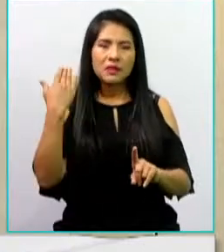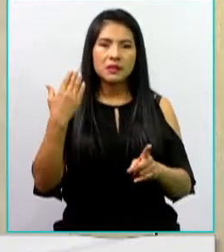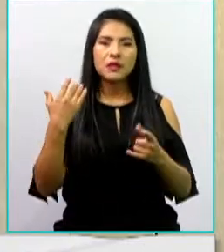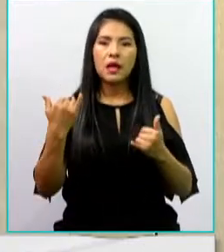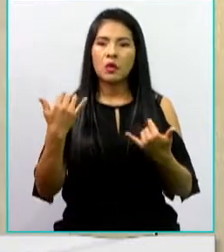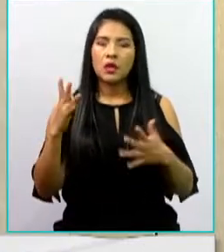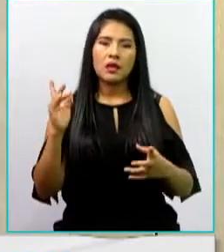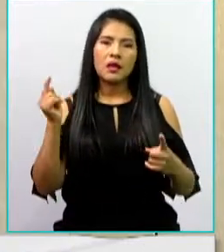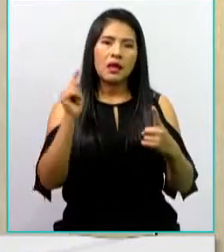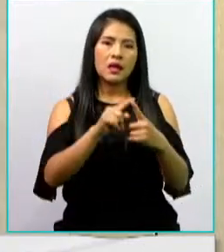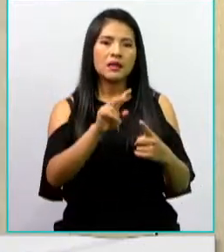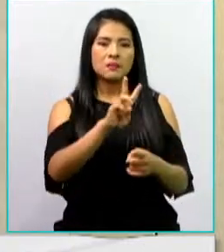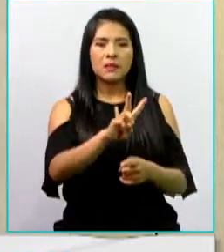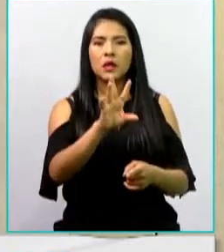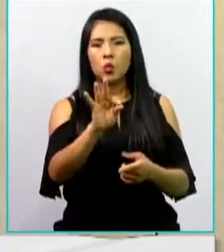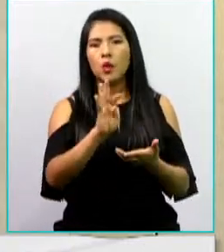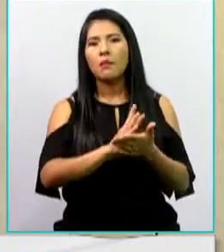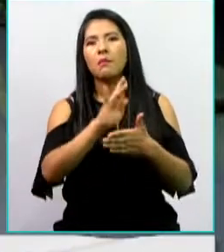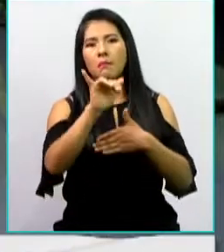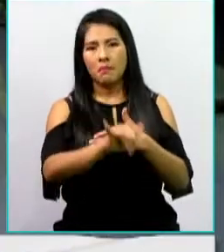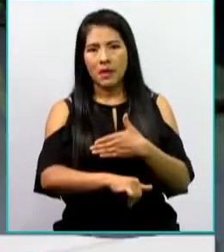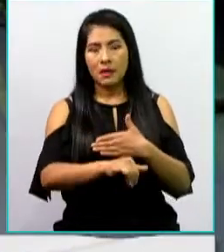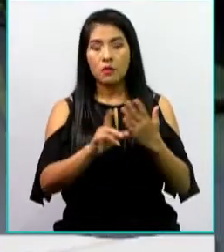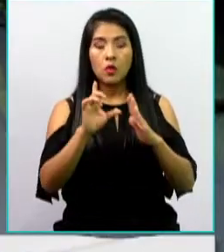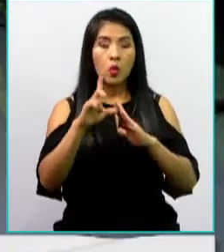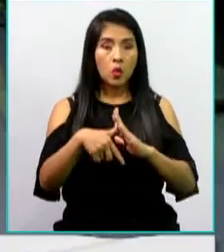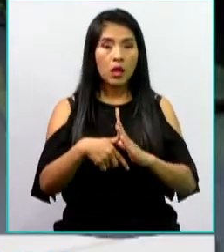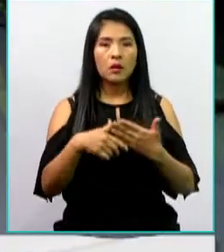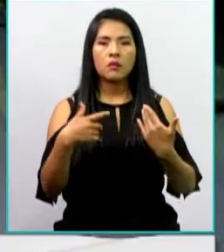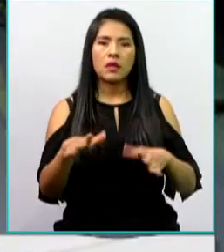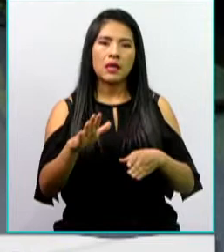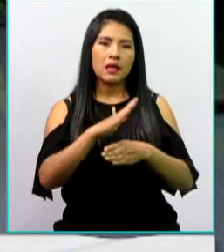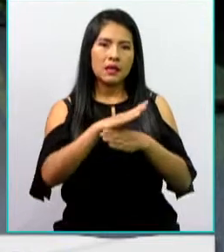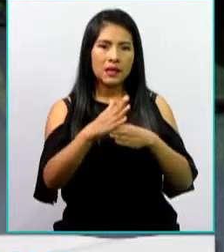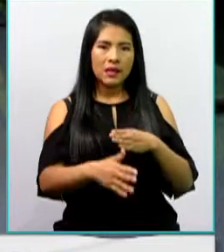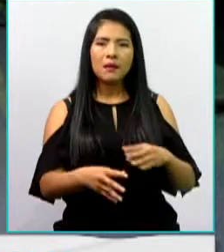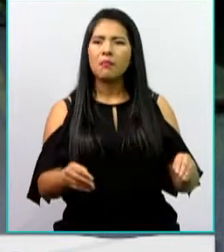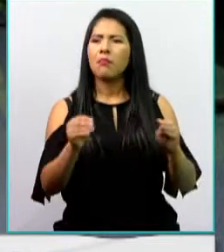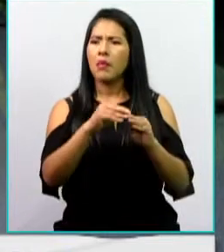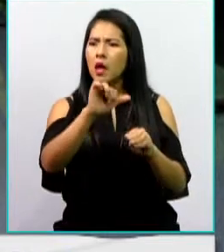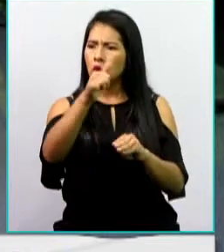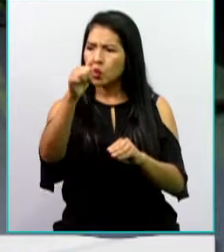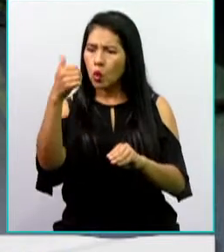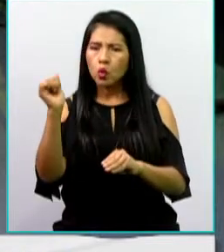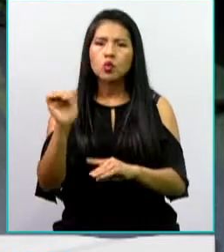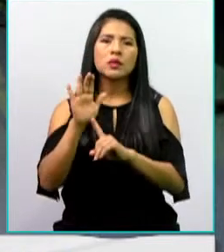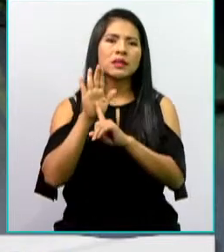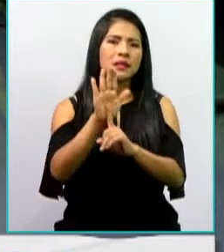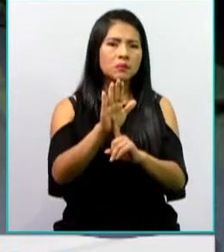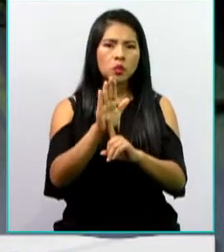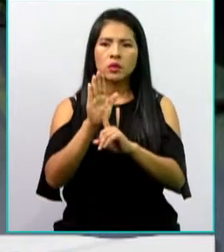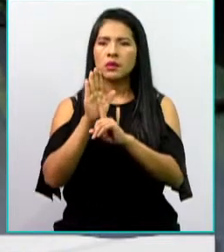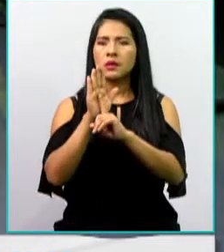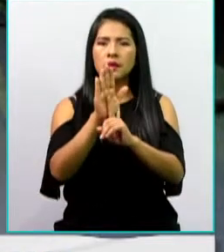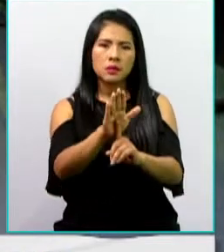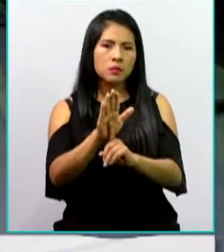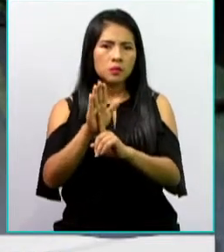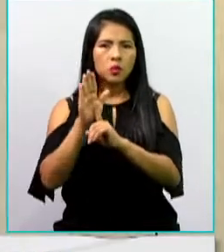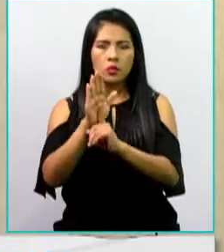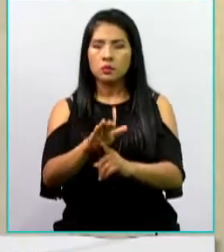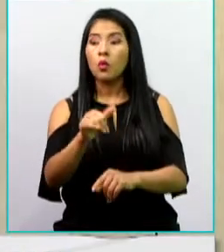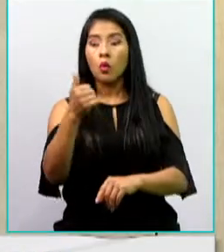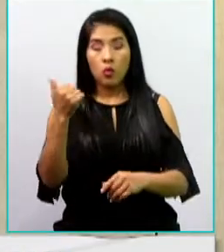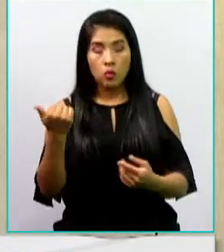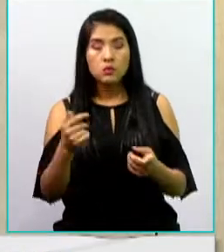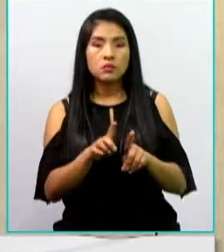hasta el 29 de mayo. A partir de este momento ya va a haber muchas exposiciones constantes de otros artistas también.